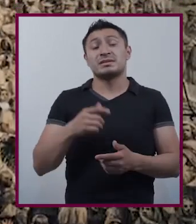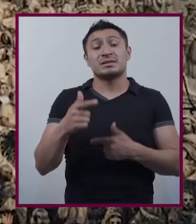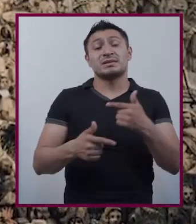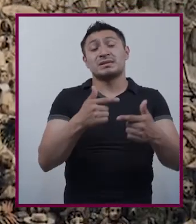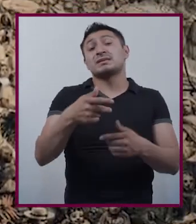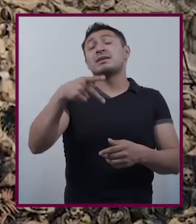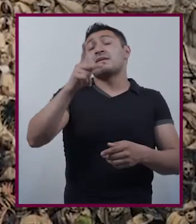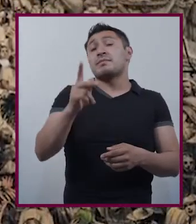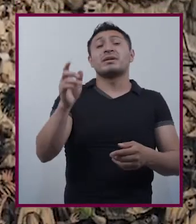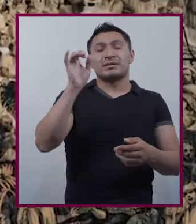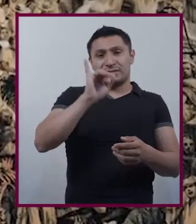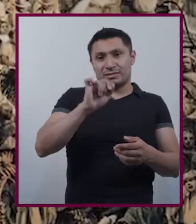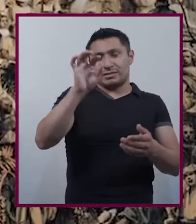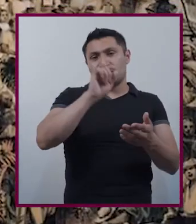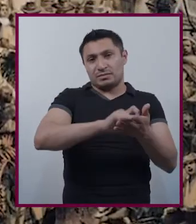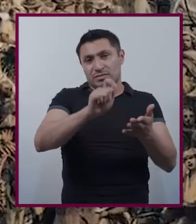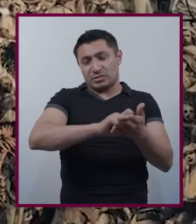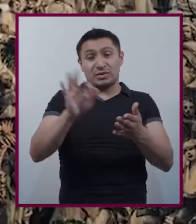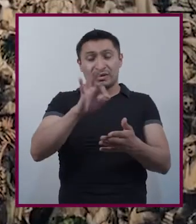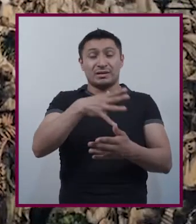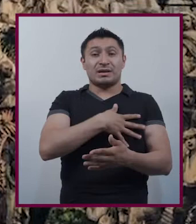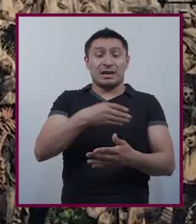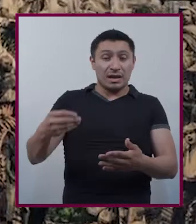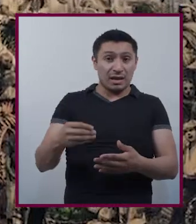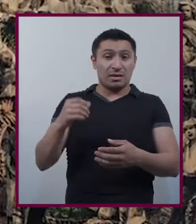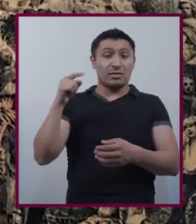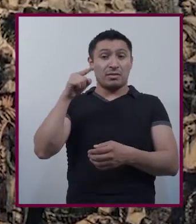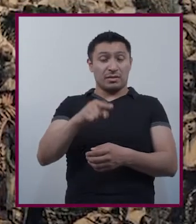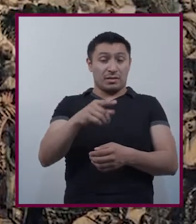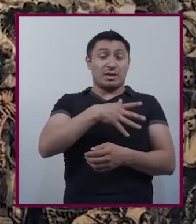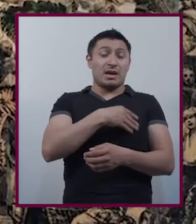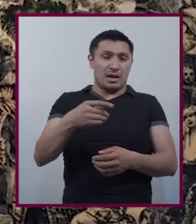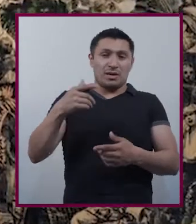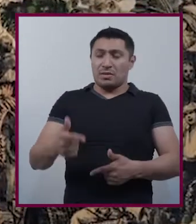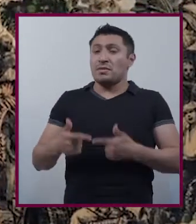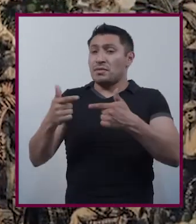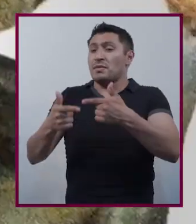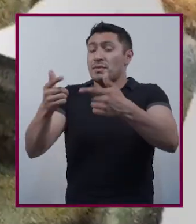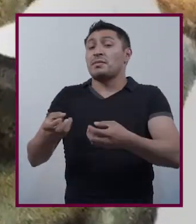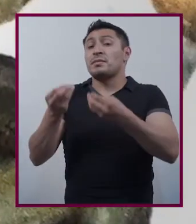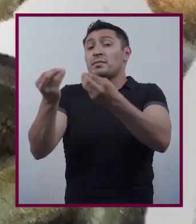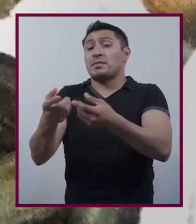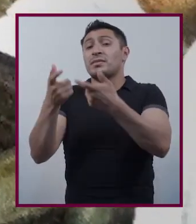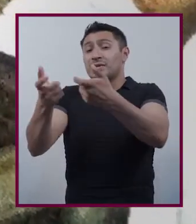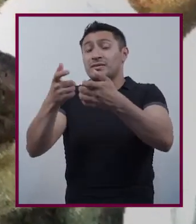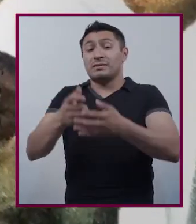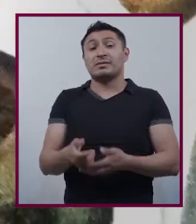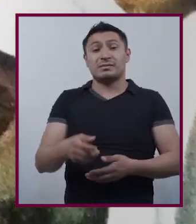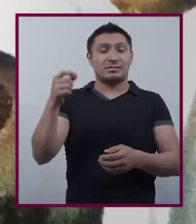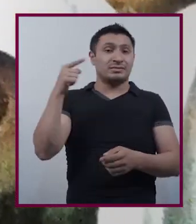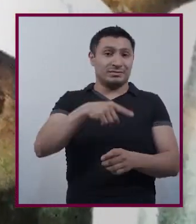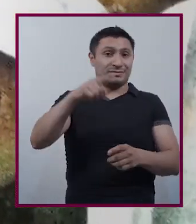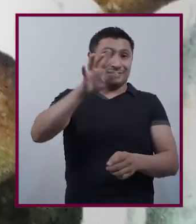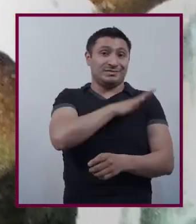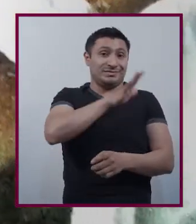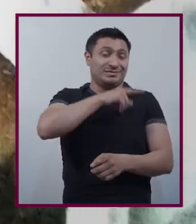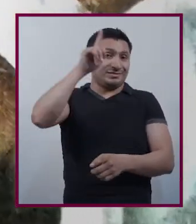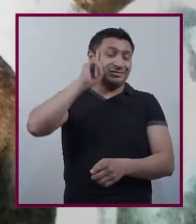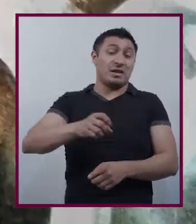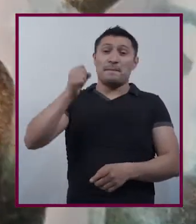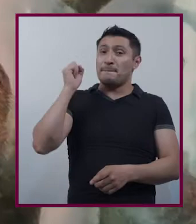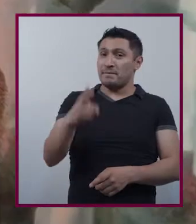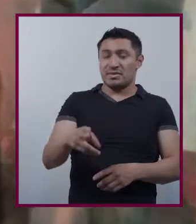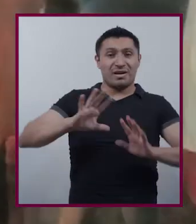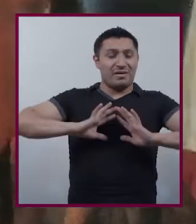especificando que si hubiera un hijo o hija de por medio, él o ella heredaría su fortuna. Para suerte de María Ignacia,